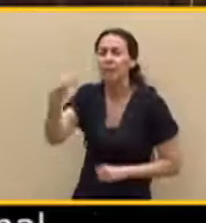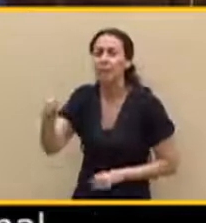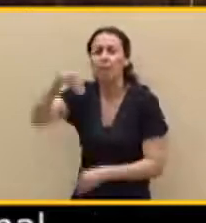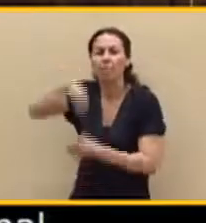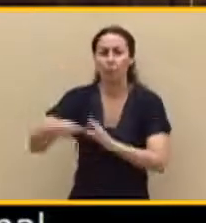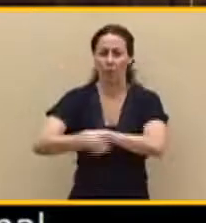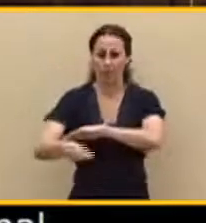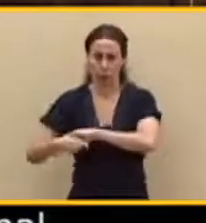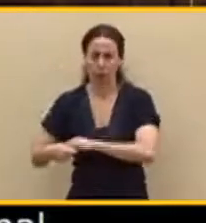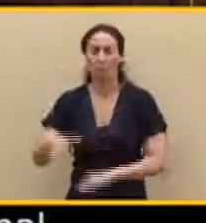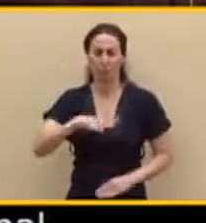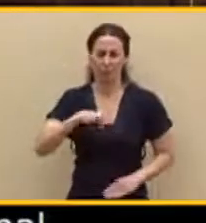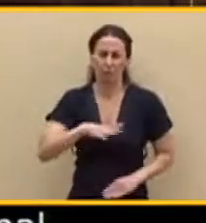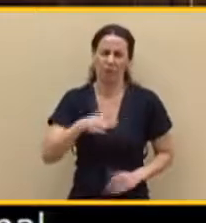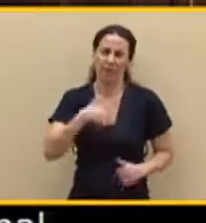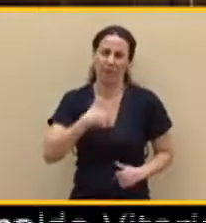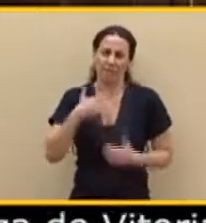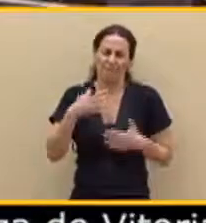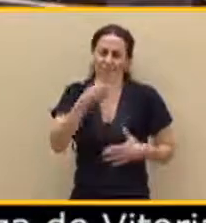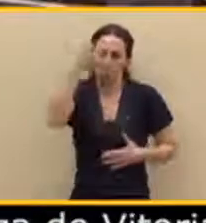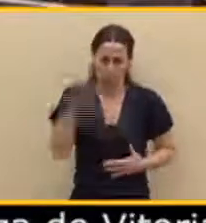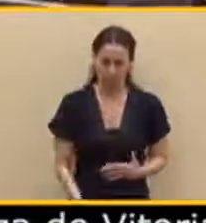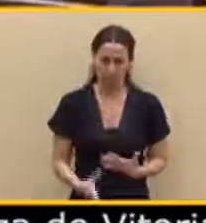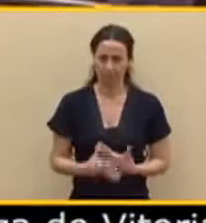señorías! ¡Qué vergüenza, señorías!